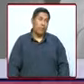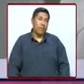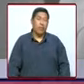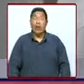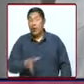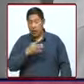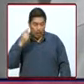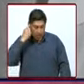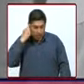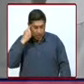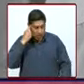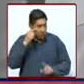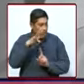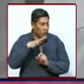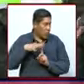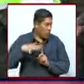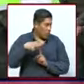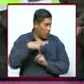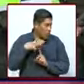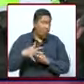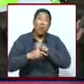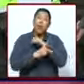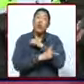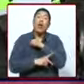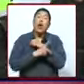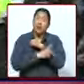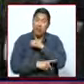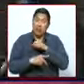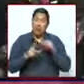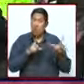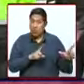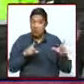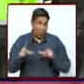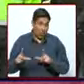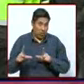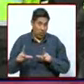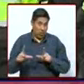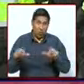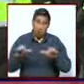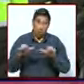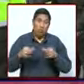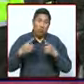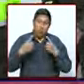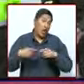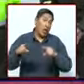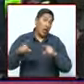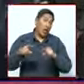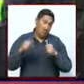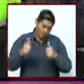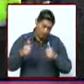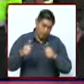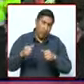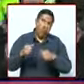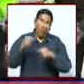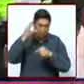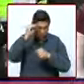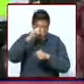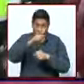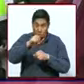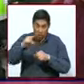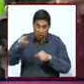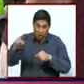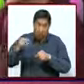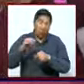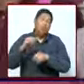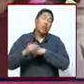Y considerando este contexto, ¿como país estaremos preparados para asumir las reglas de juego del Mercado Común del Sur? Que